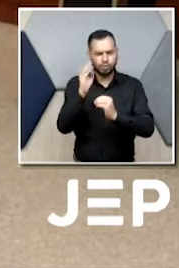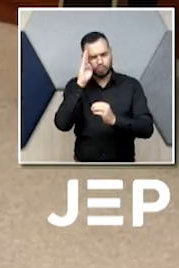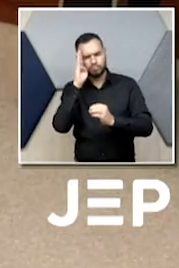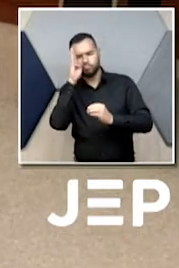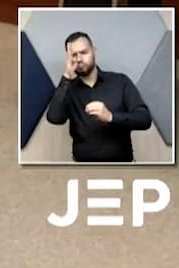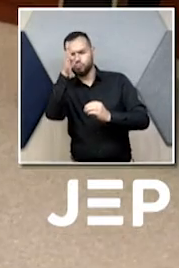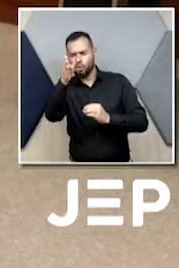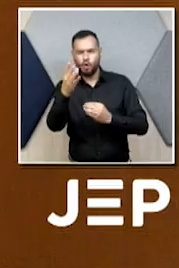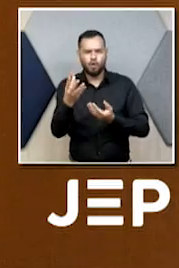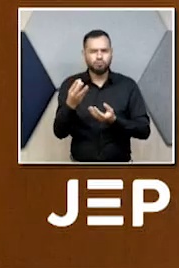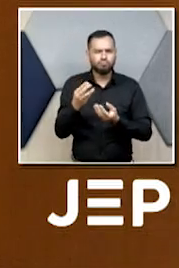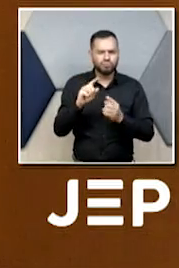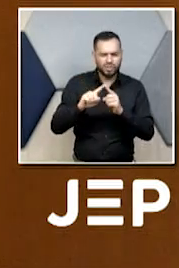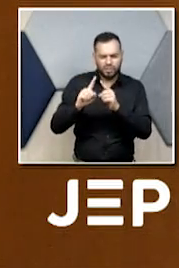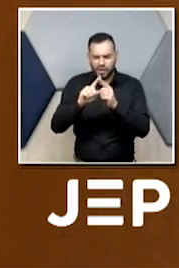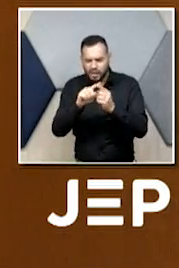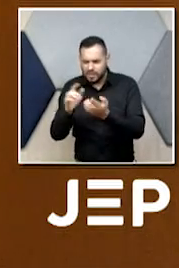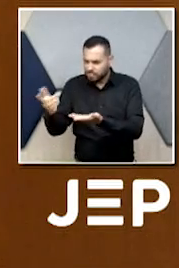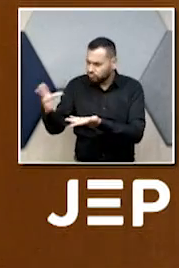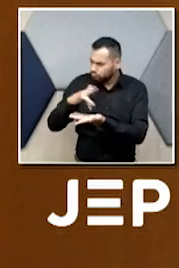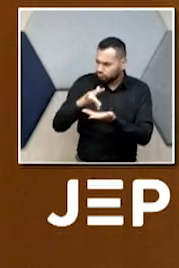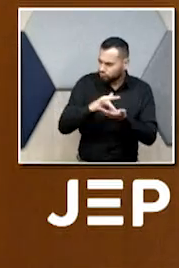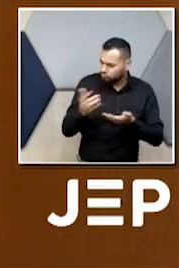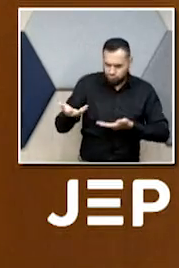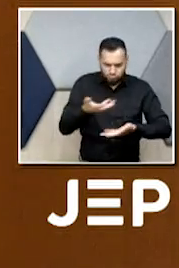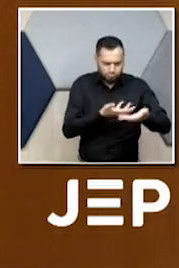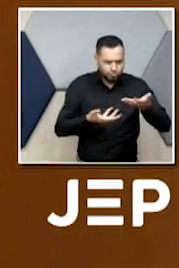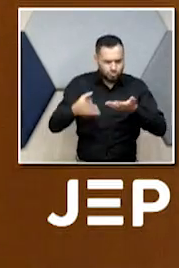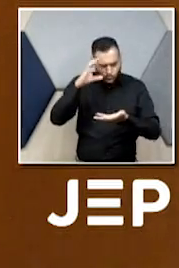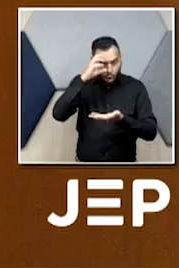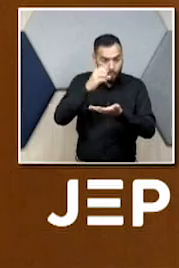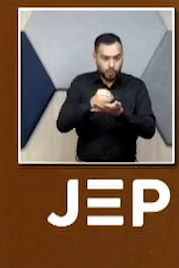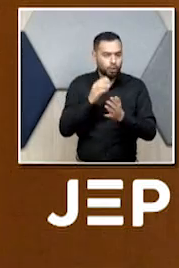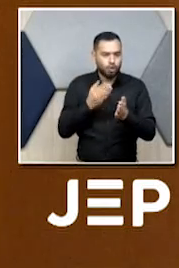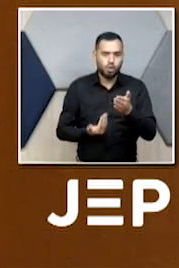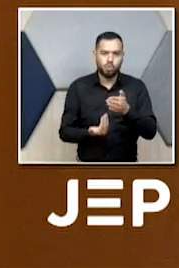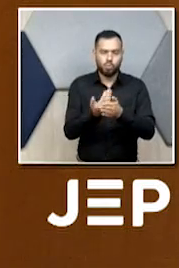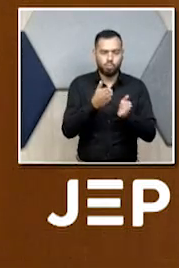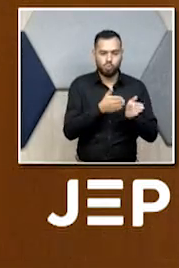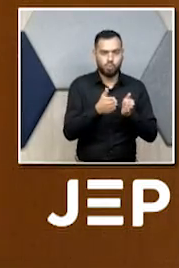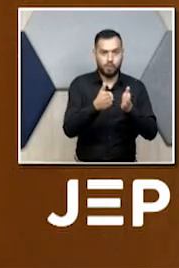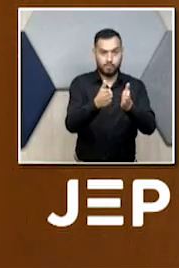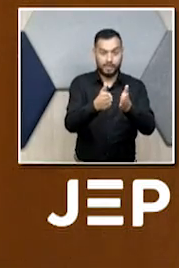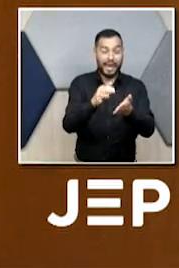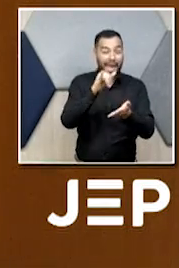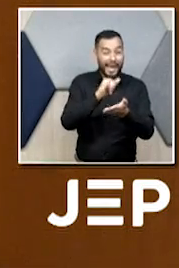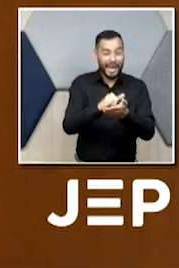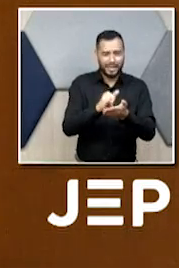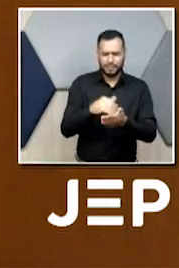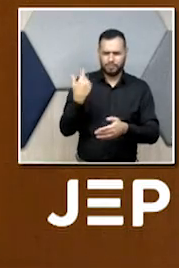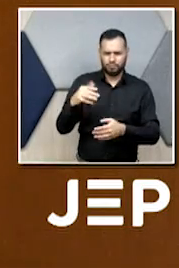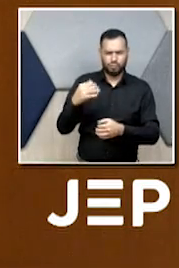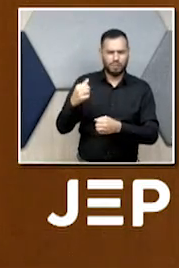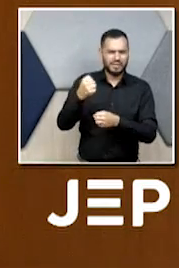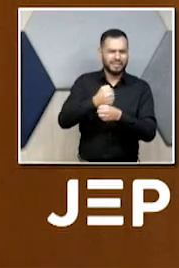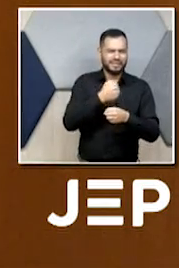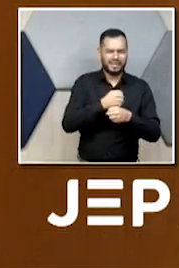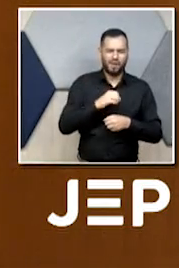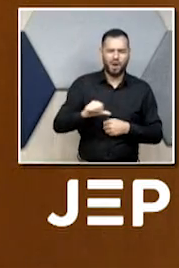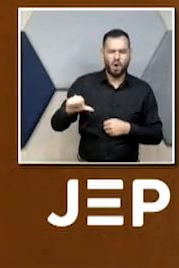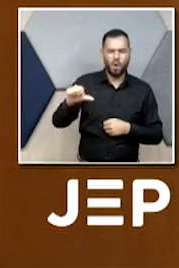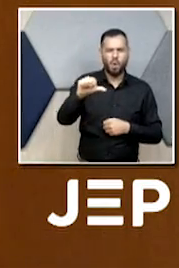nuevos caminos. En este sentido, quiero destacar la labor impecable de las mujeres que se han desempeñado